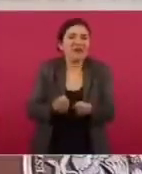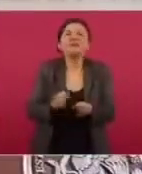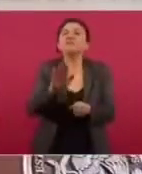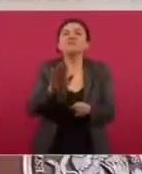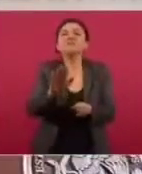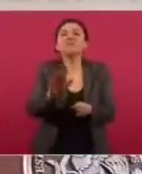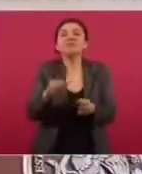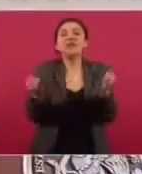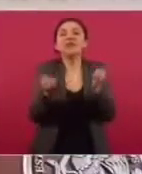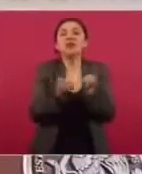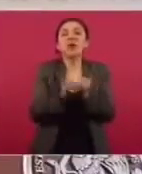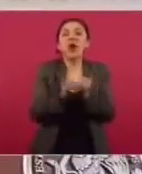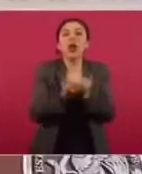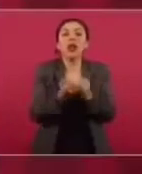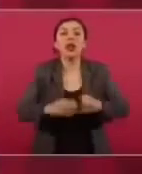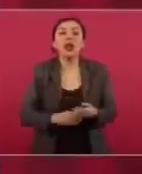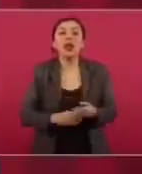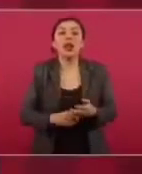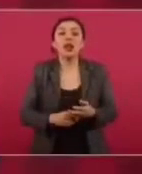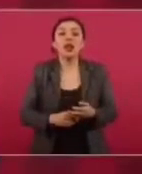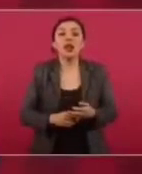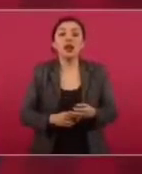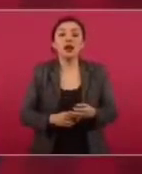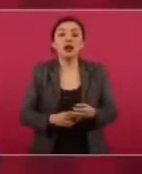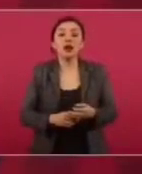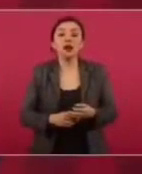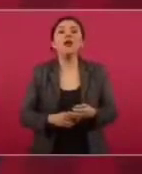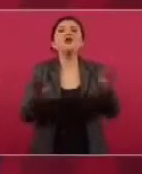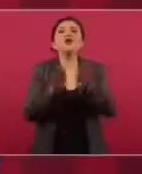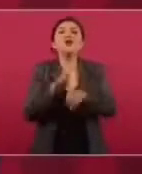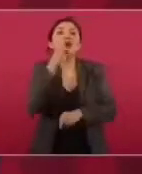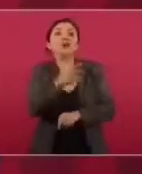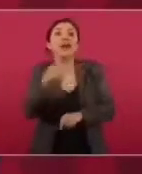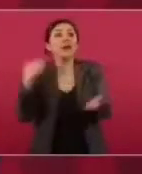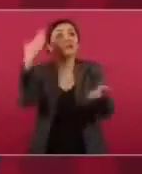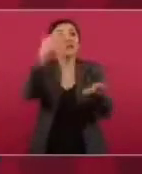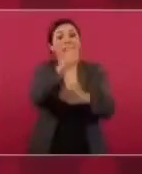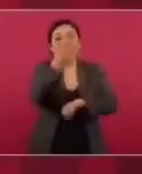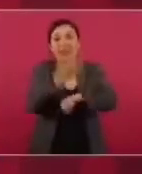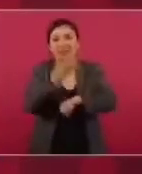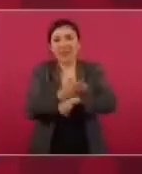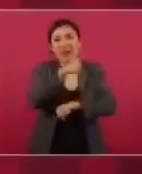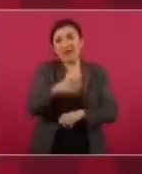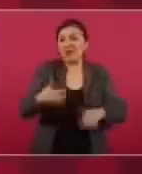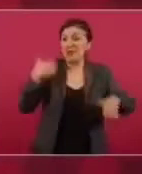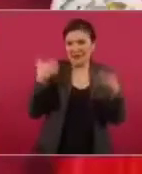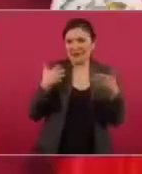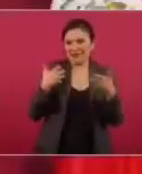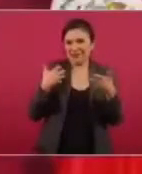igual de como supuestamente me recibieron en la Casa Blanca, ¿no? A ver,